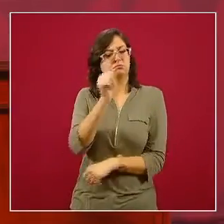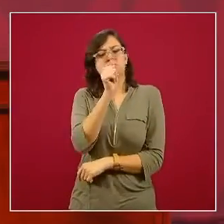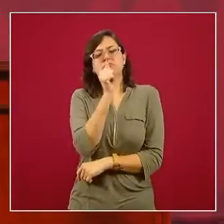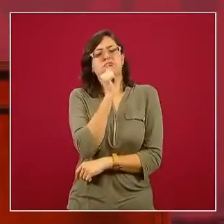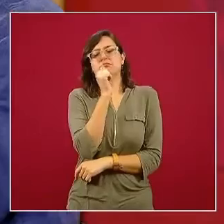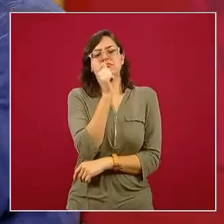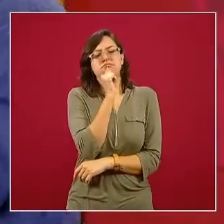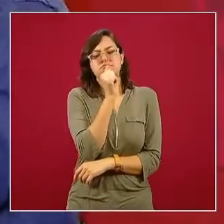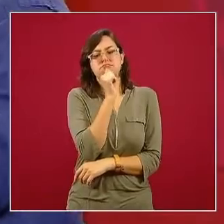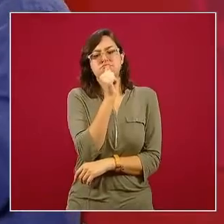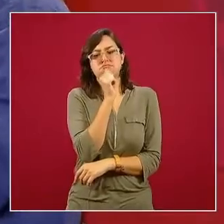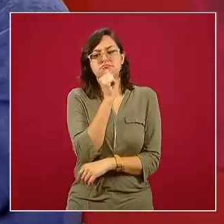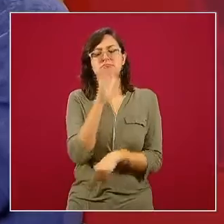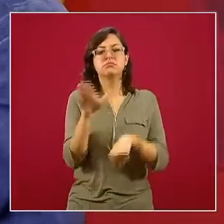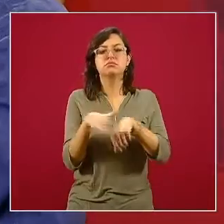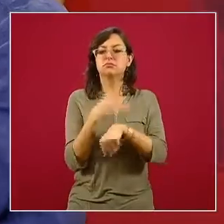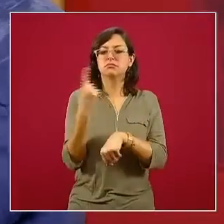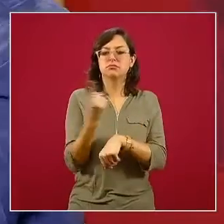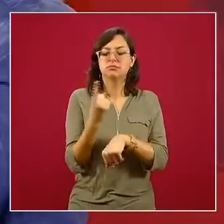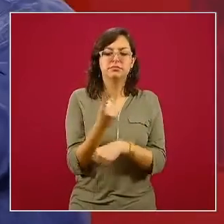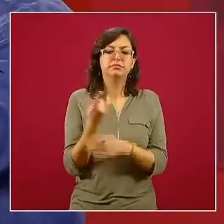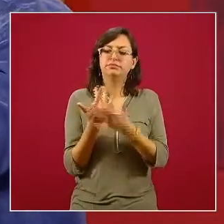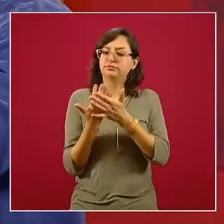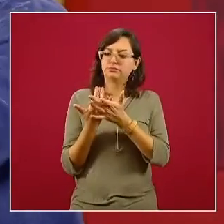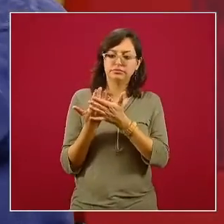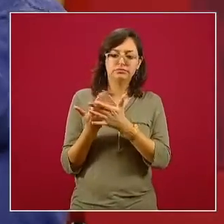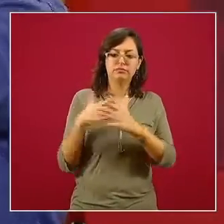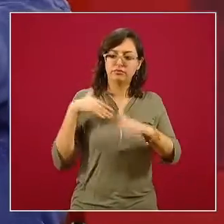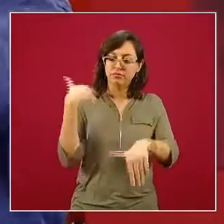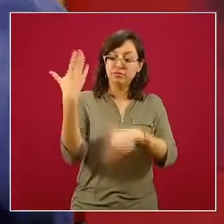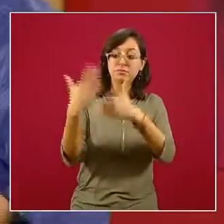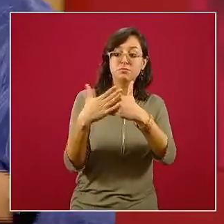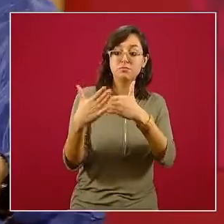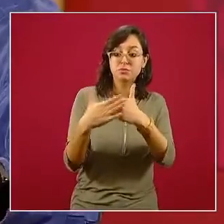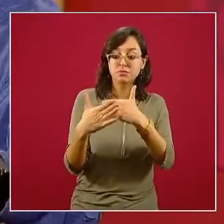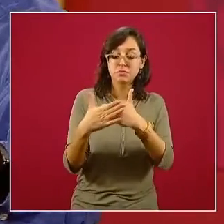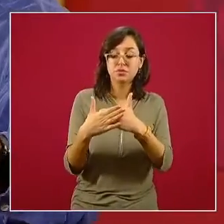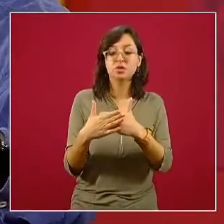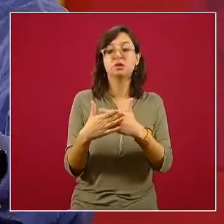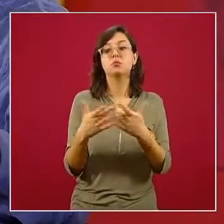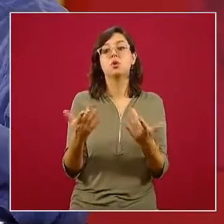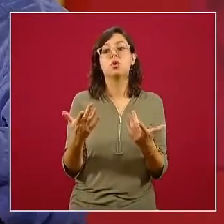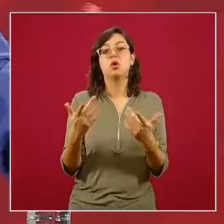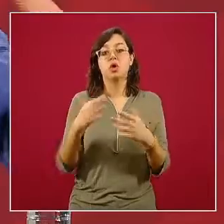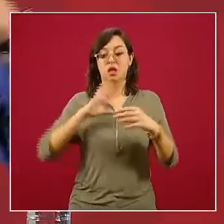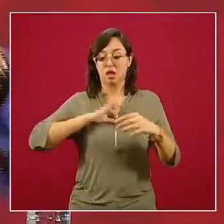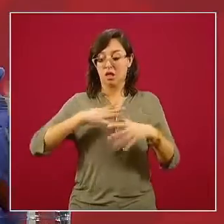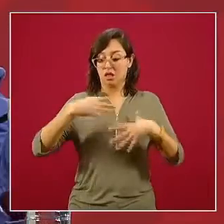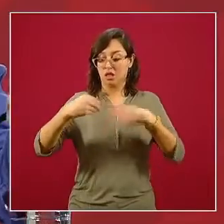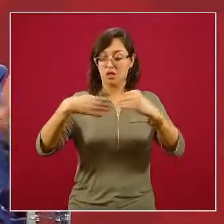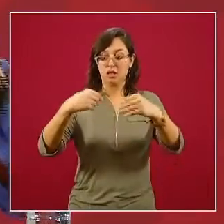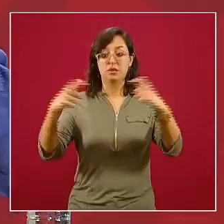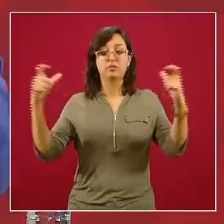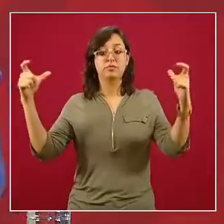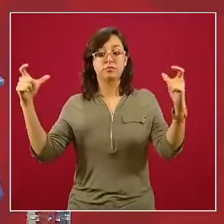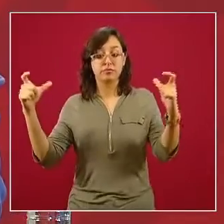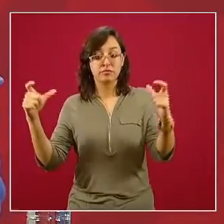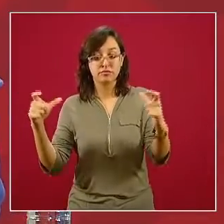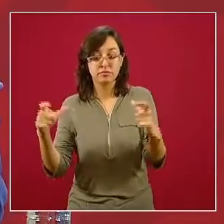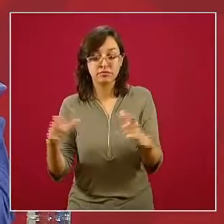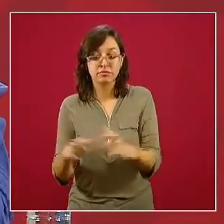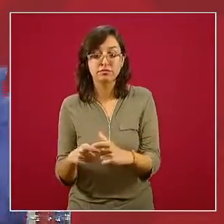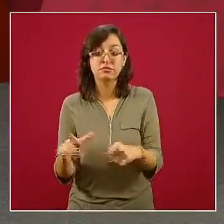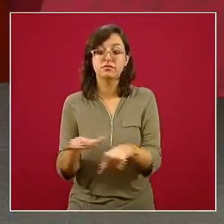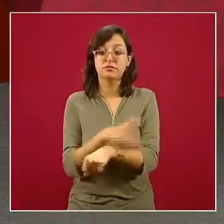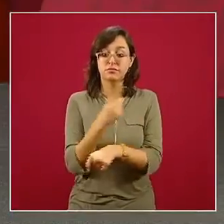razones porque es más conveniente esperar el momento en donde hay el declive de la curva epidémica, porque de otra manera la información de